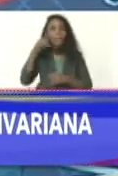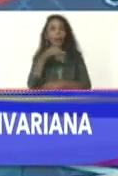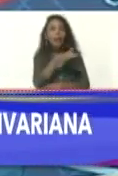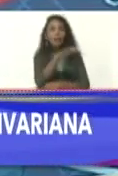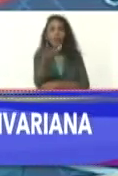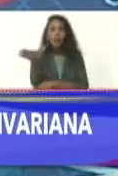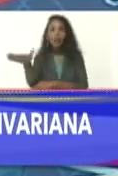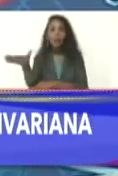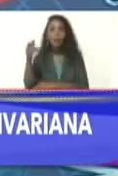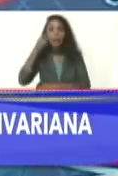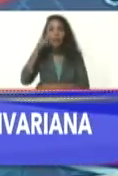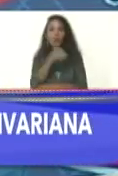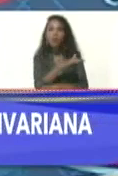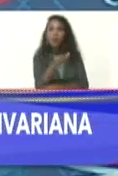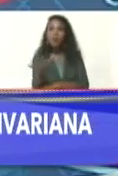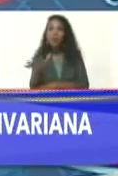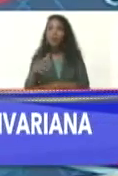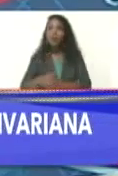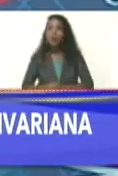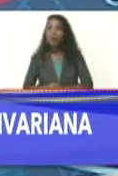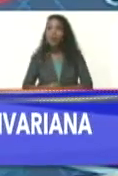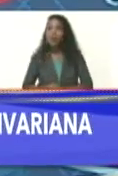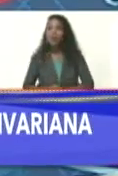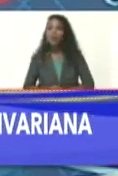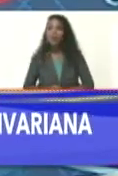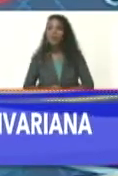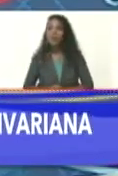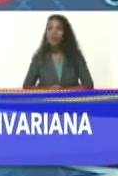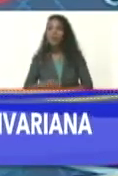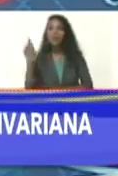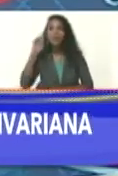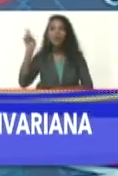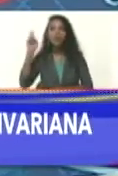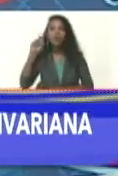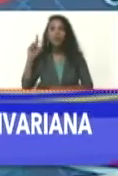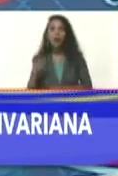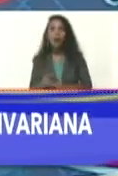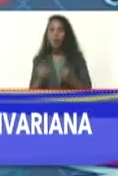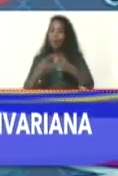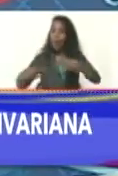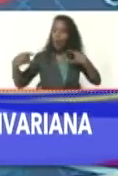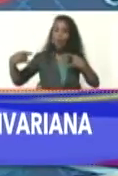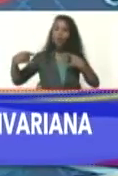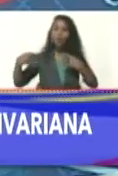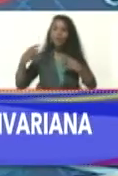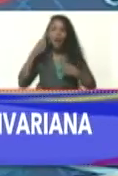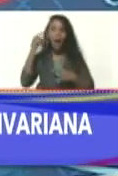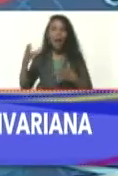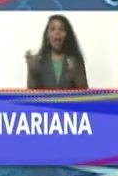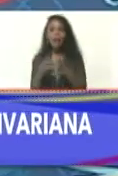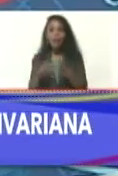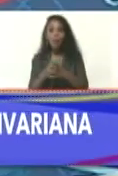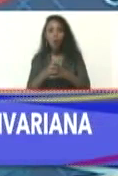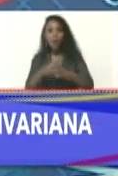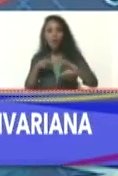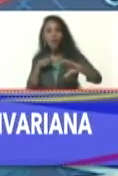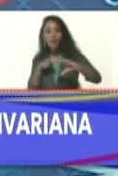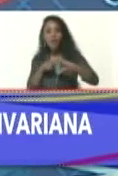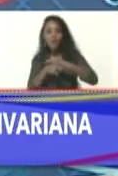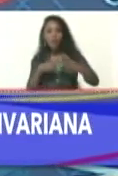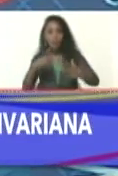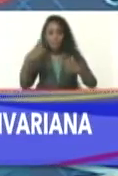solicitan recursos para comprar el resonador magnético más moderno, el equipo de tomografía, el equipo